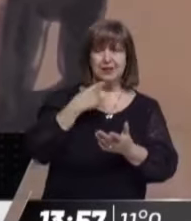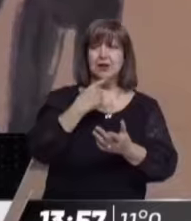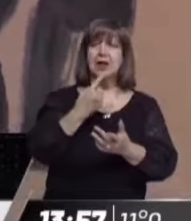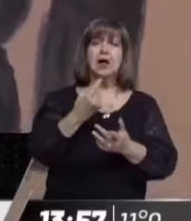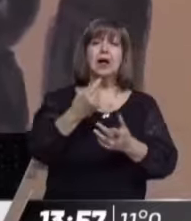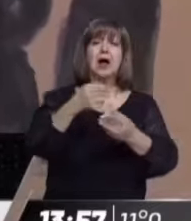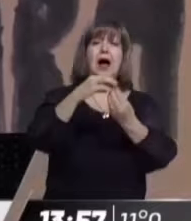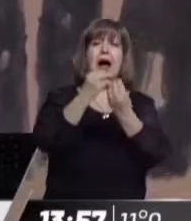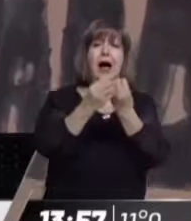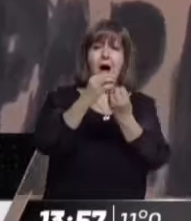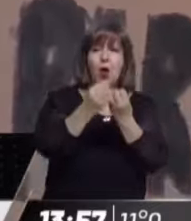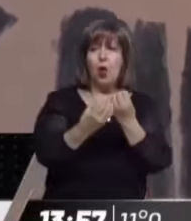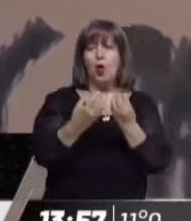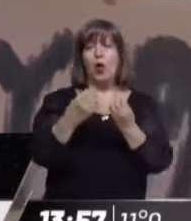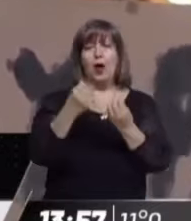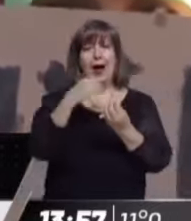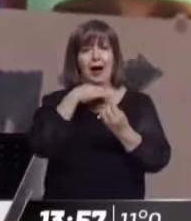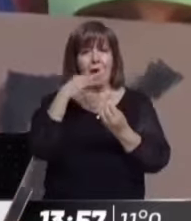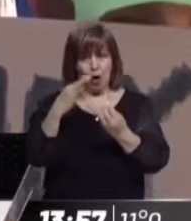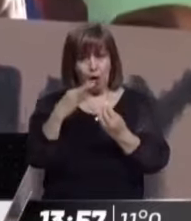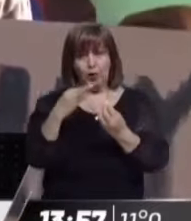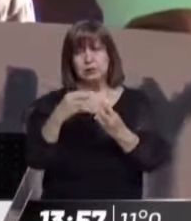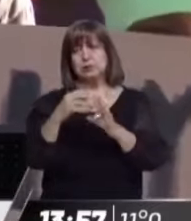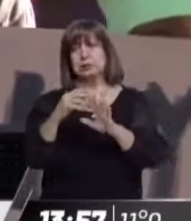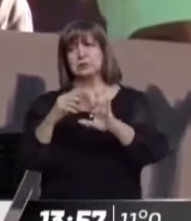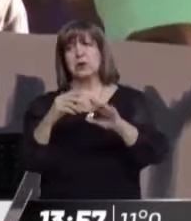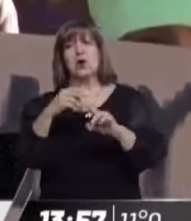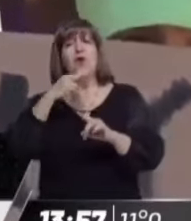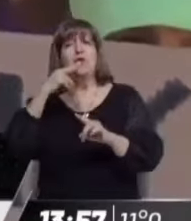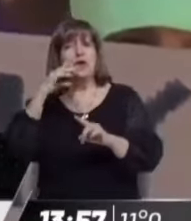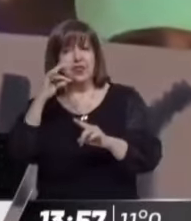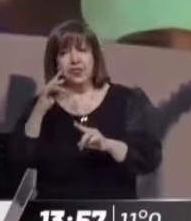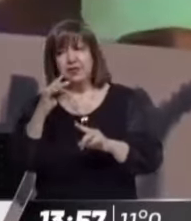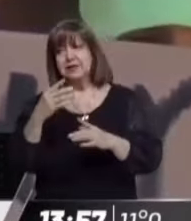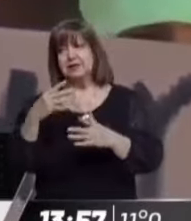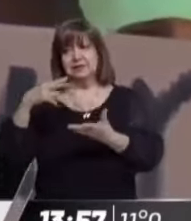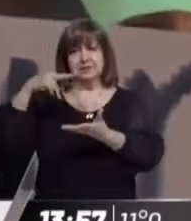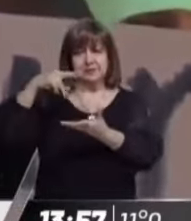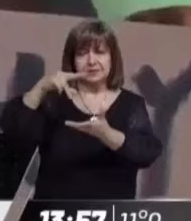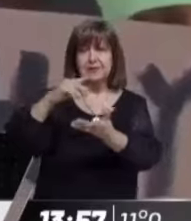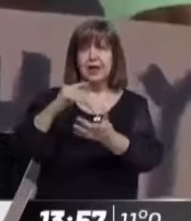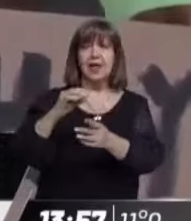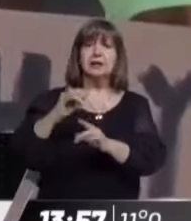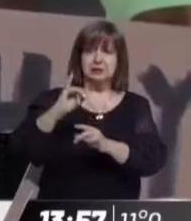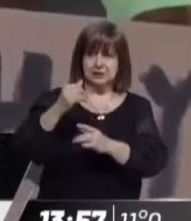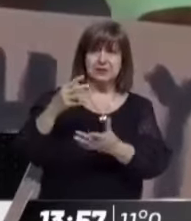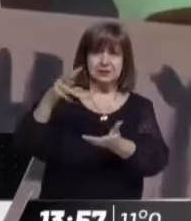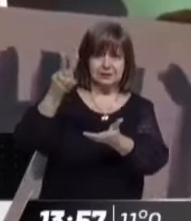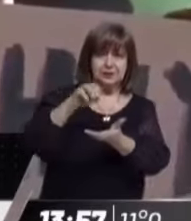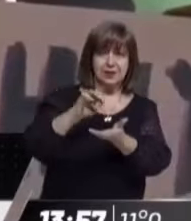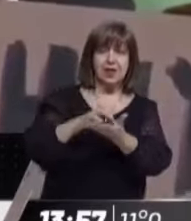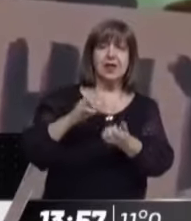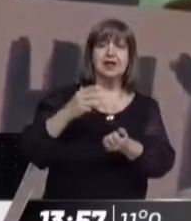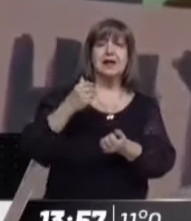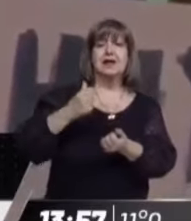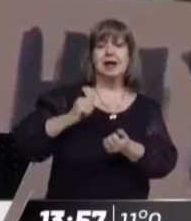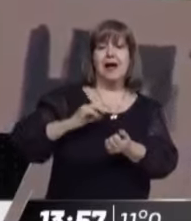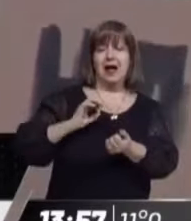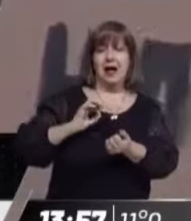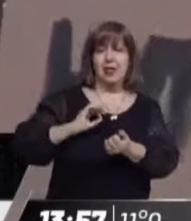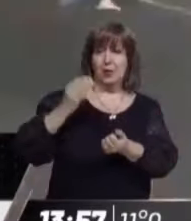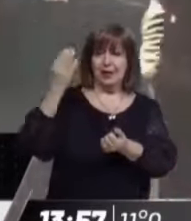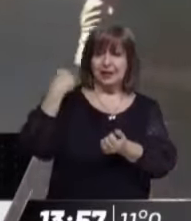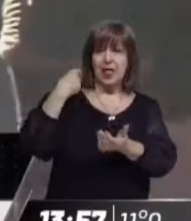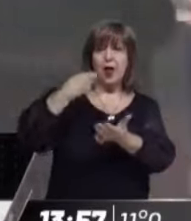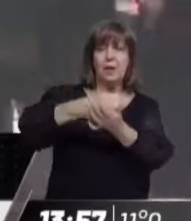trabaja claro los meses que no se trabajan cobraban un subsidio que el año pasado fue de 64000 y este año exigimos que sea igual a un salario mínimo